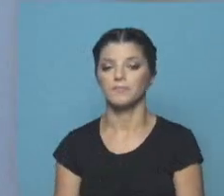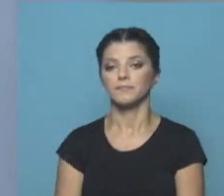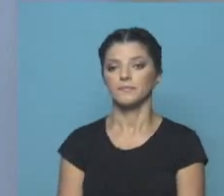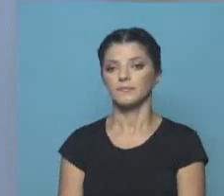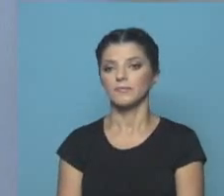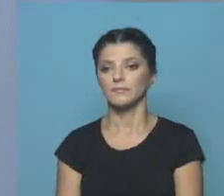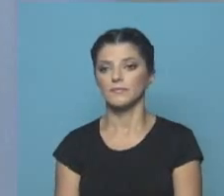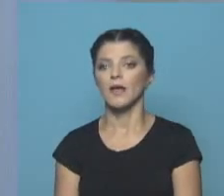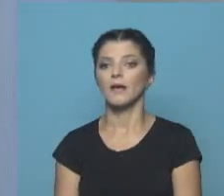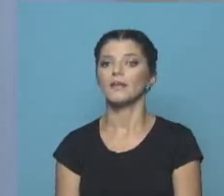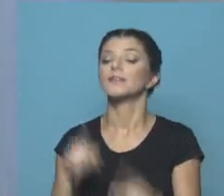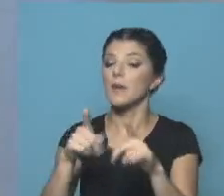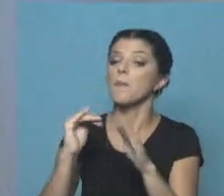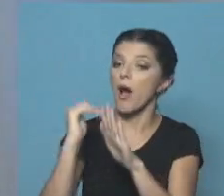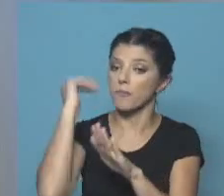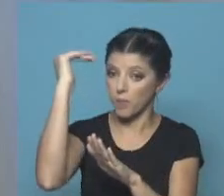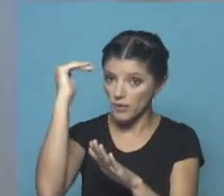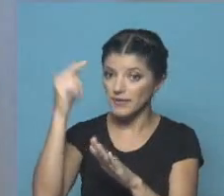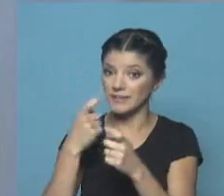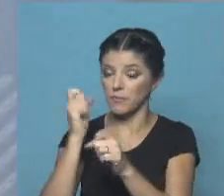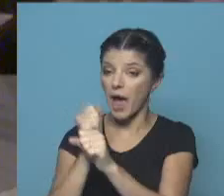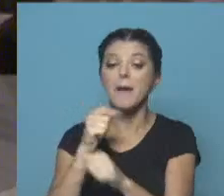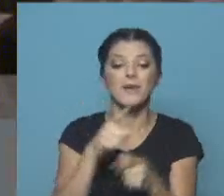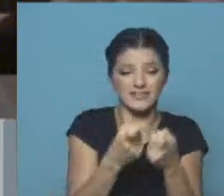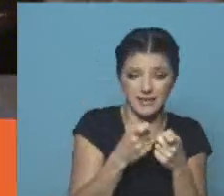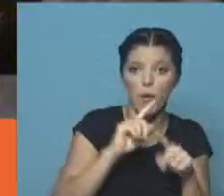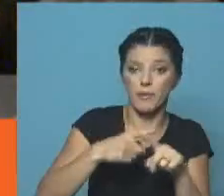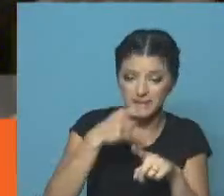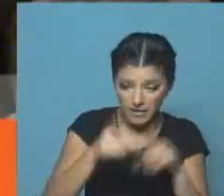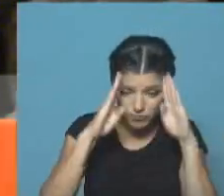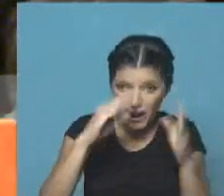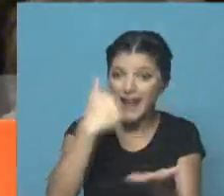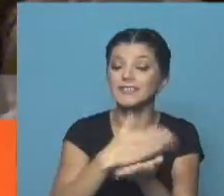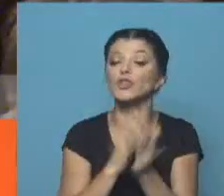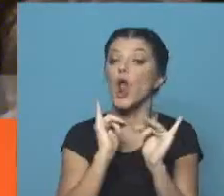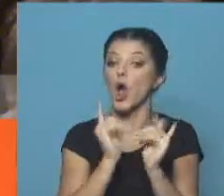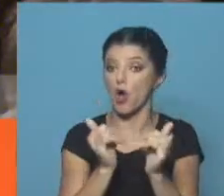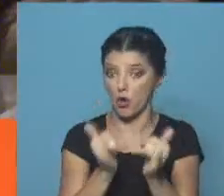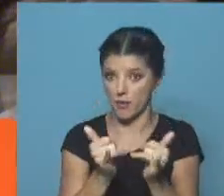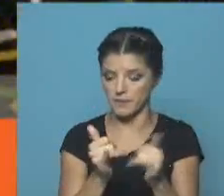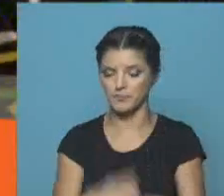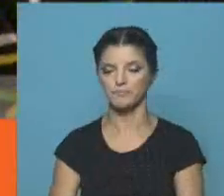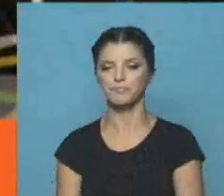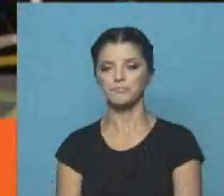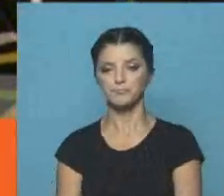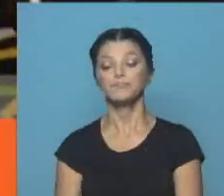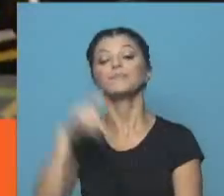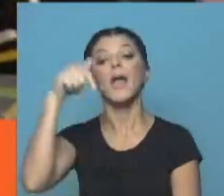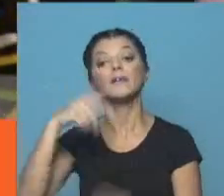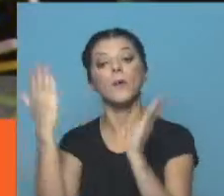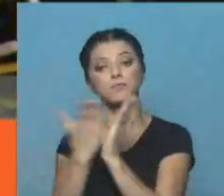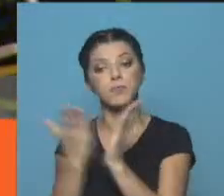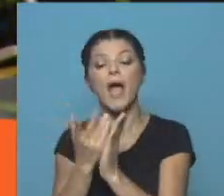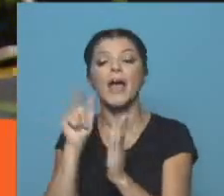suficiente obviamente para los adultos, lo que hay es tener políticas para la adolescencia. El estudio, que señalan como una foto de hoy en nuestro